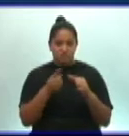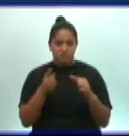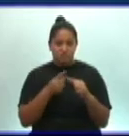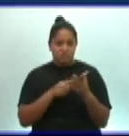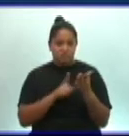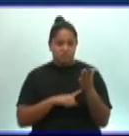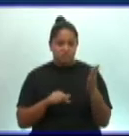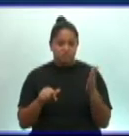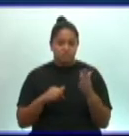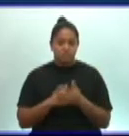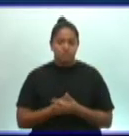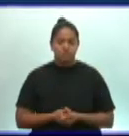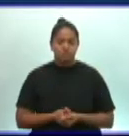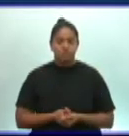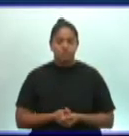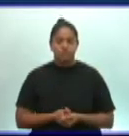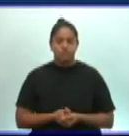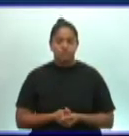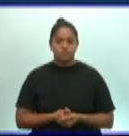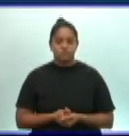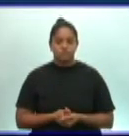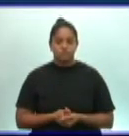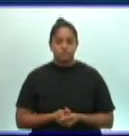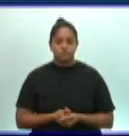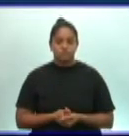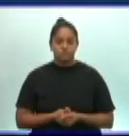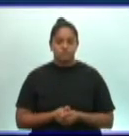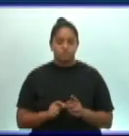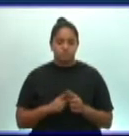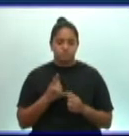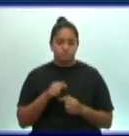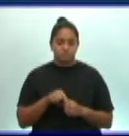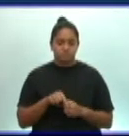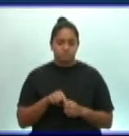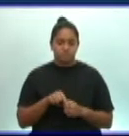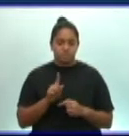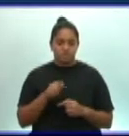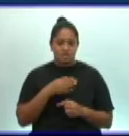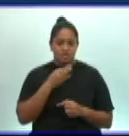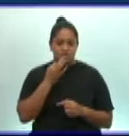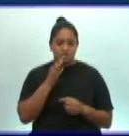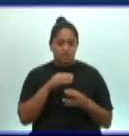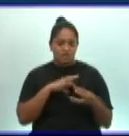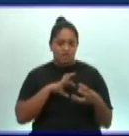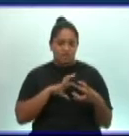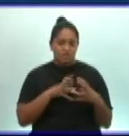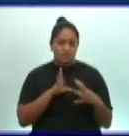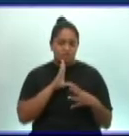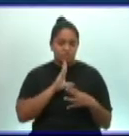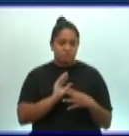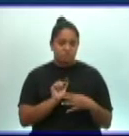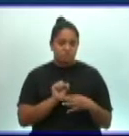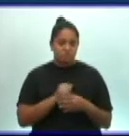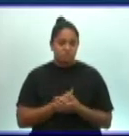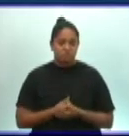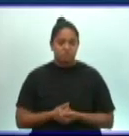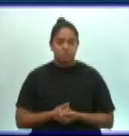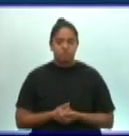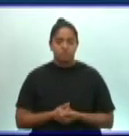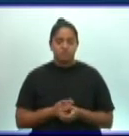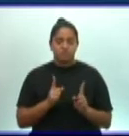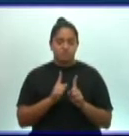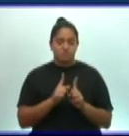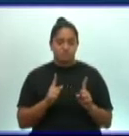alrededor del conductor, bueno, pues está en el denominador de esa expresión. Por tanto, el vector de inducción magnética y esta distancia, repito,